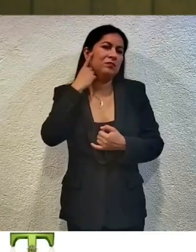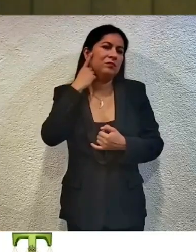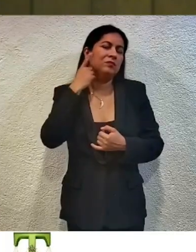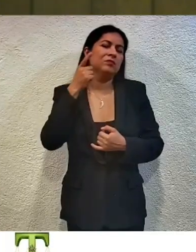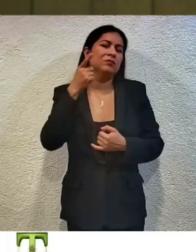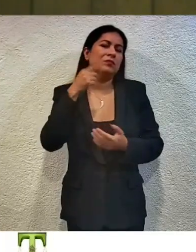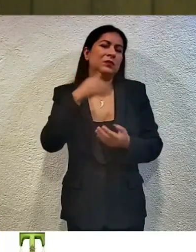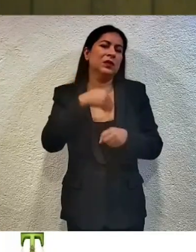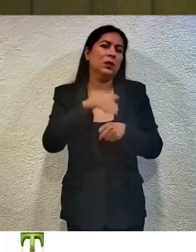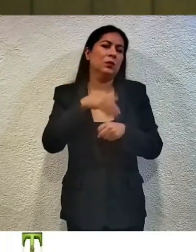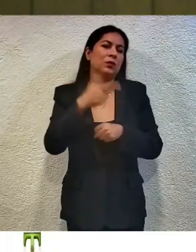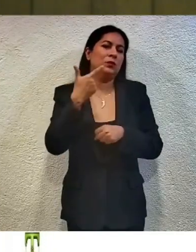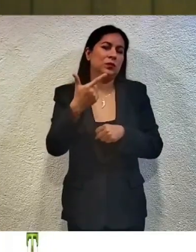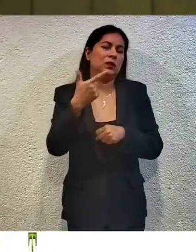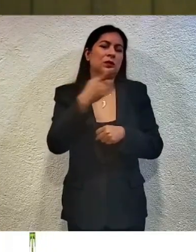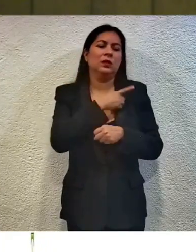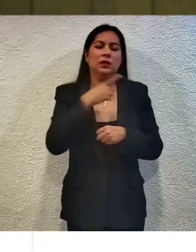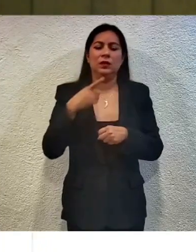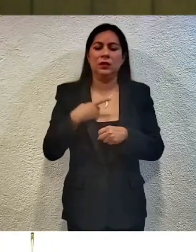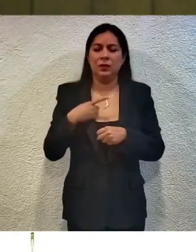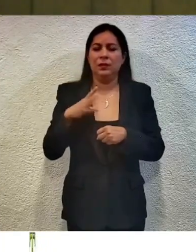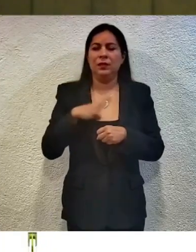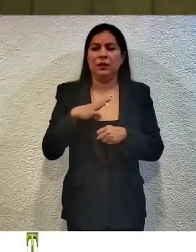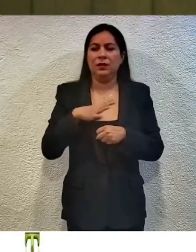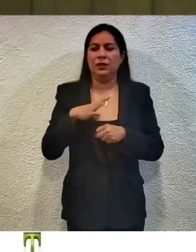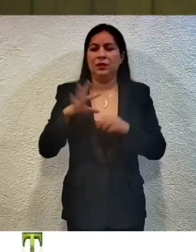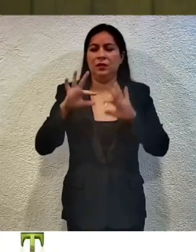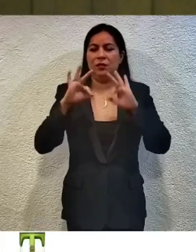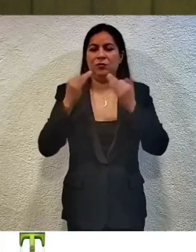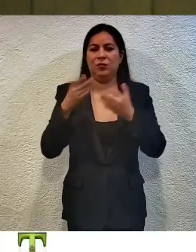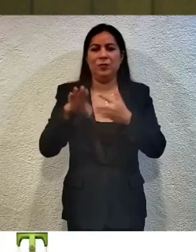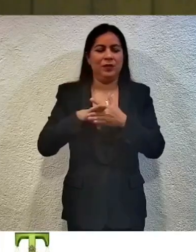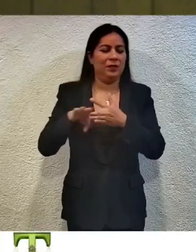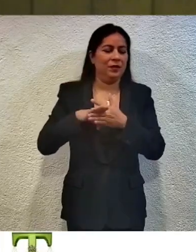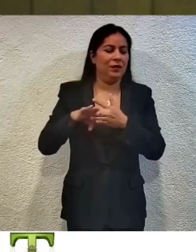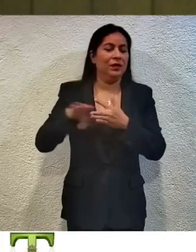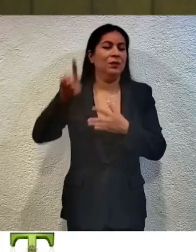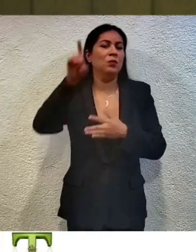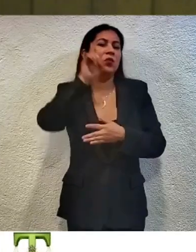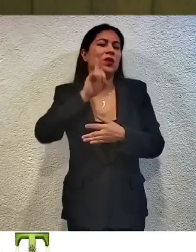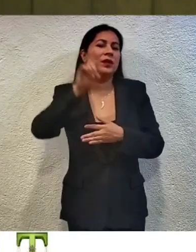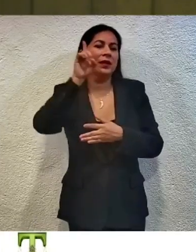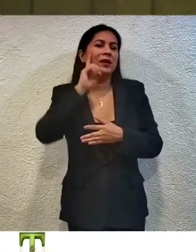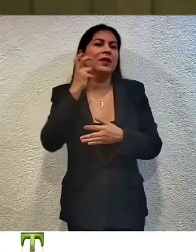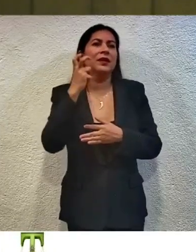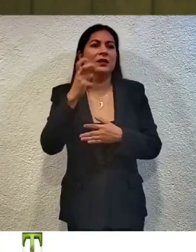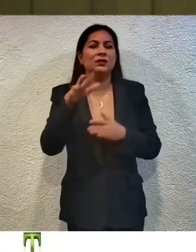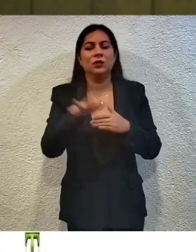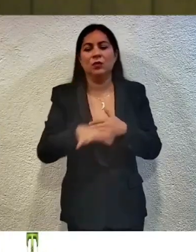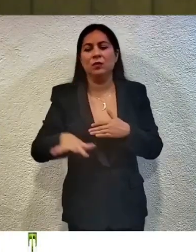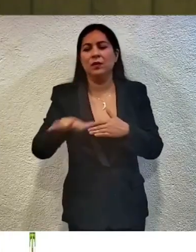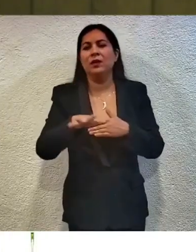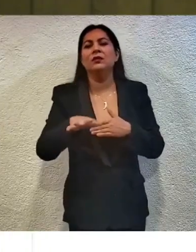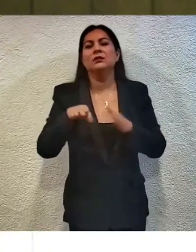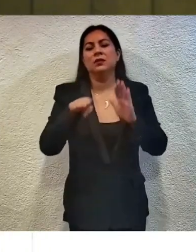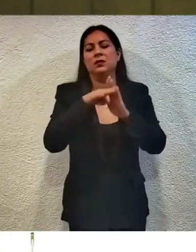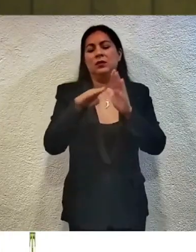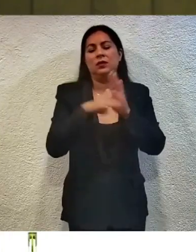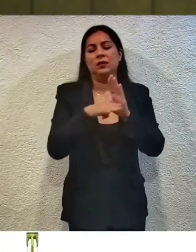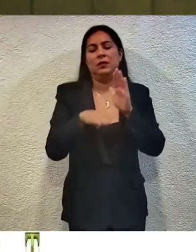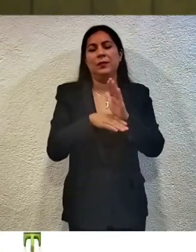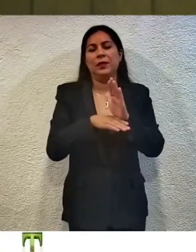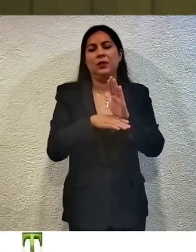curul número 7 deberá corresponder a la fórmula migrante del género mujer, ello con base en los